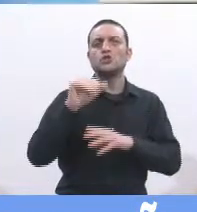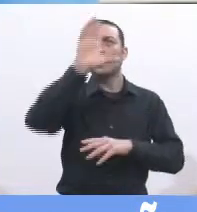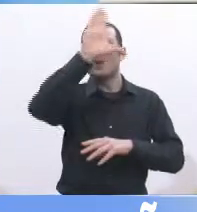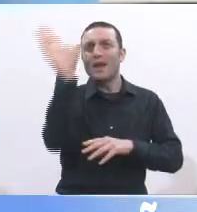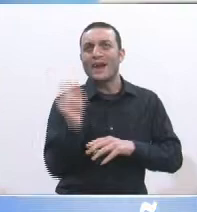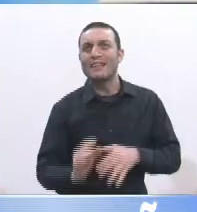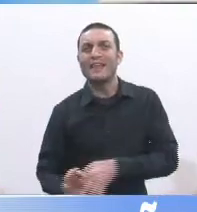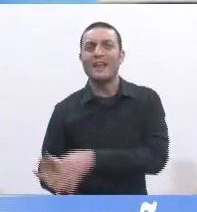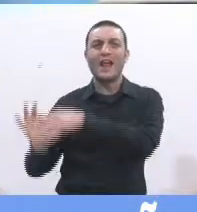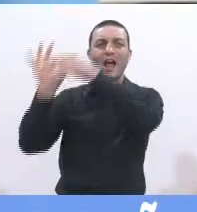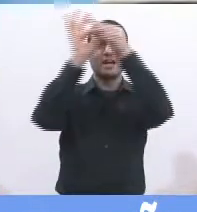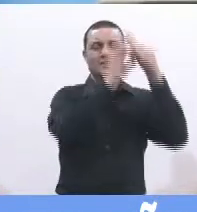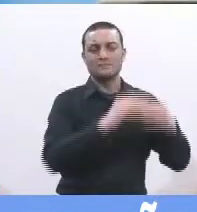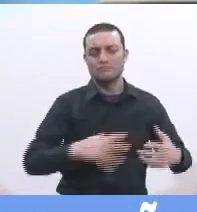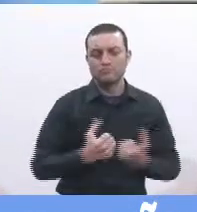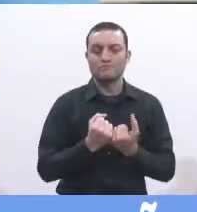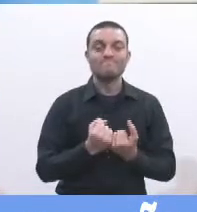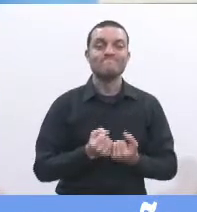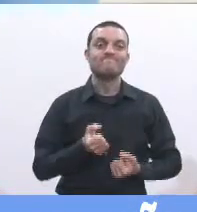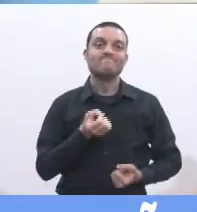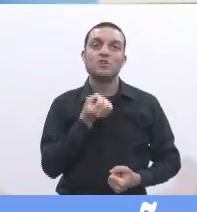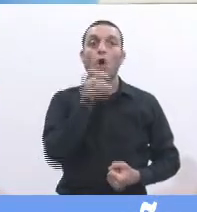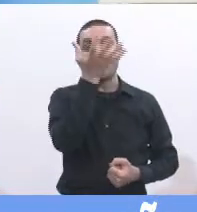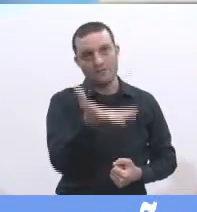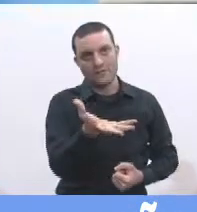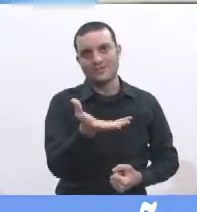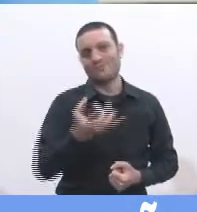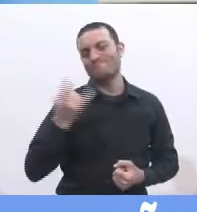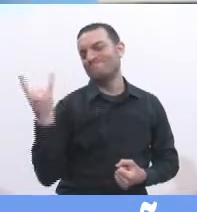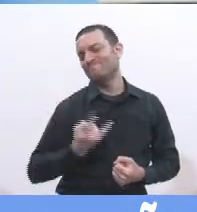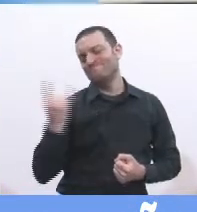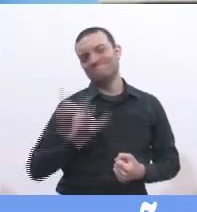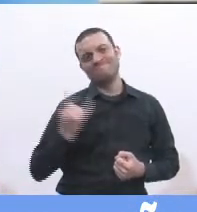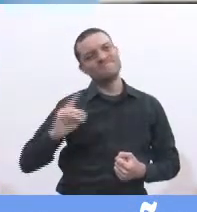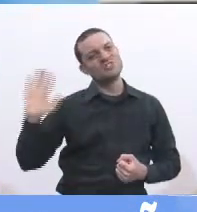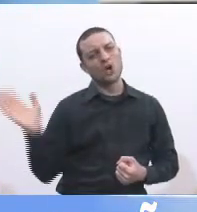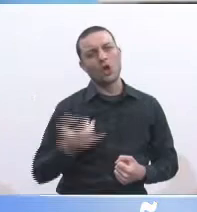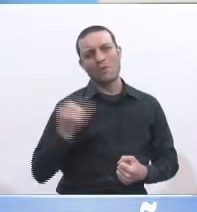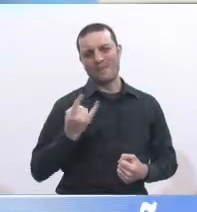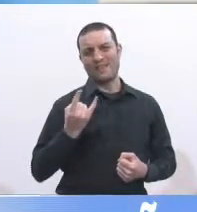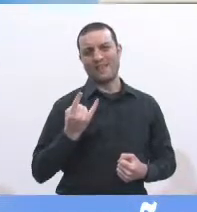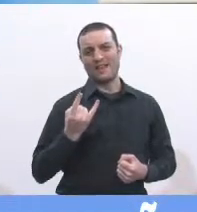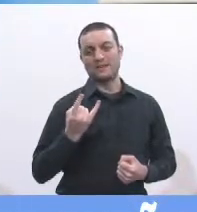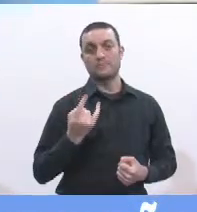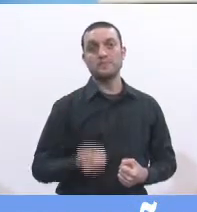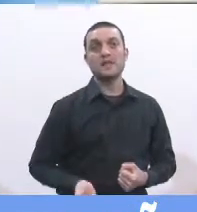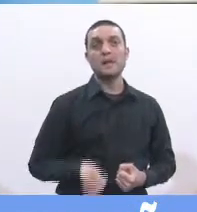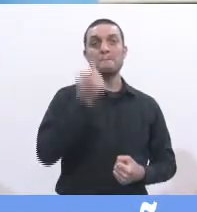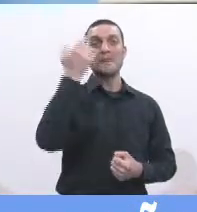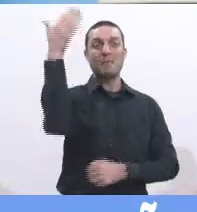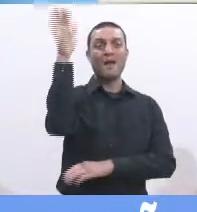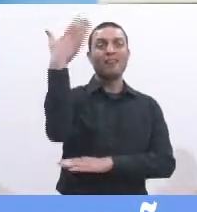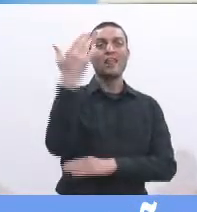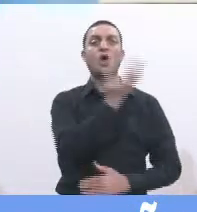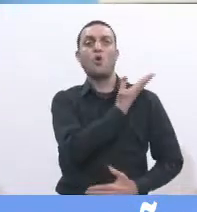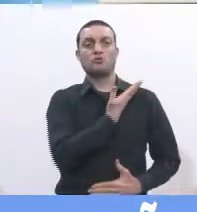mintiendo. Están mintiendo. En el discurso de apertura del presidente nacional de esta casa,